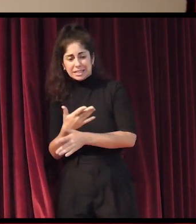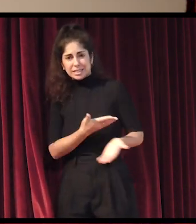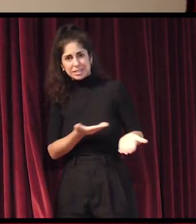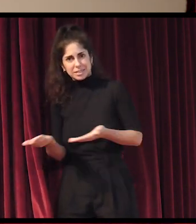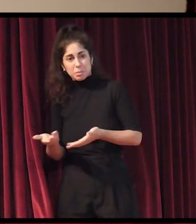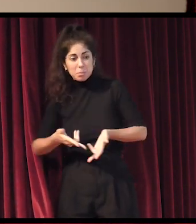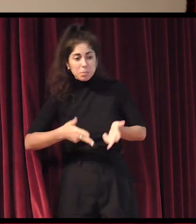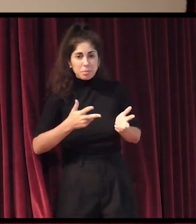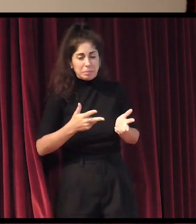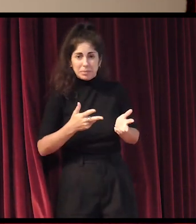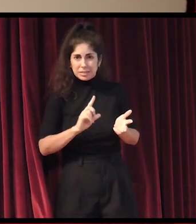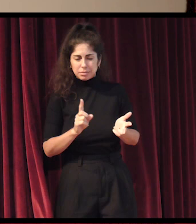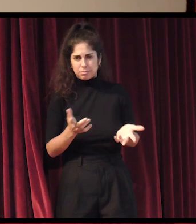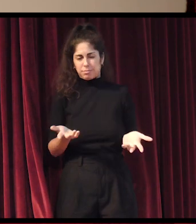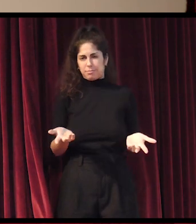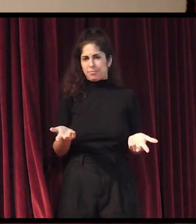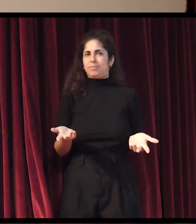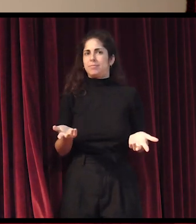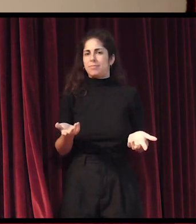contado, las caras de asombro